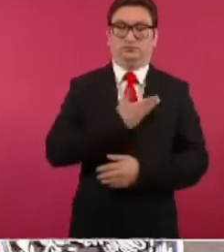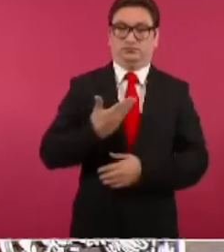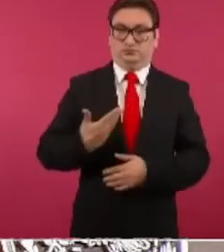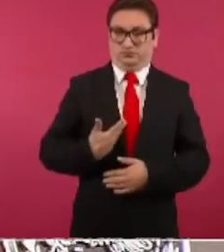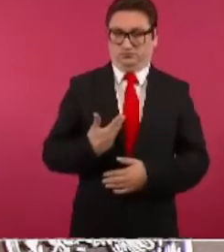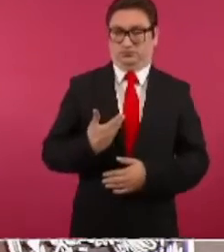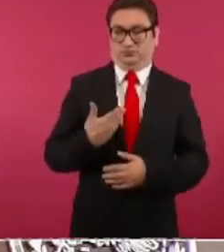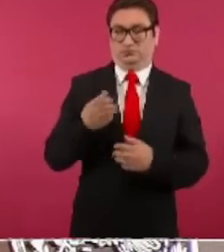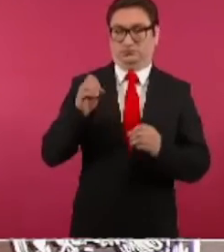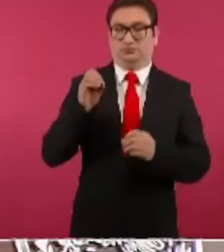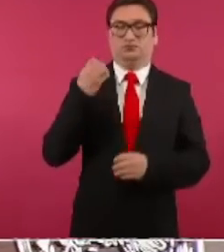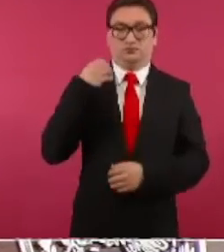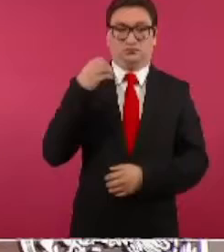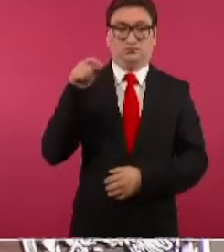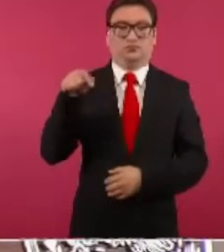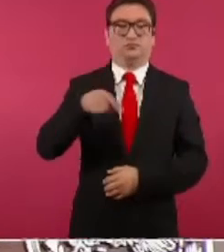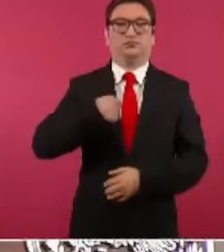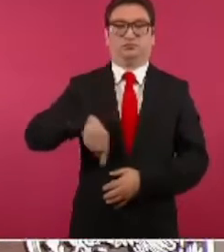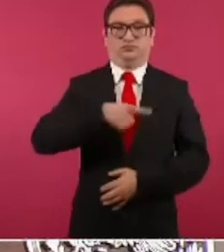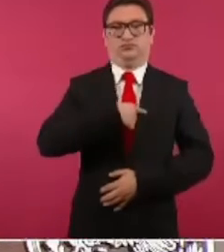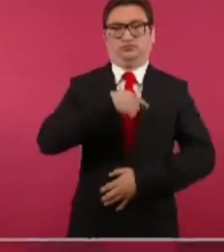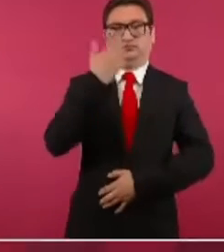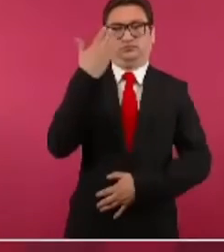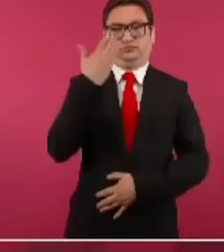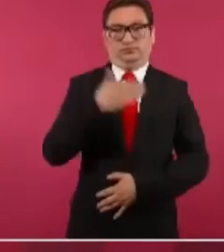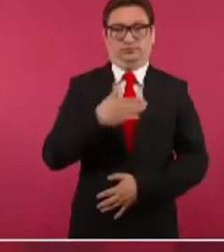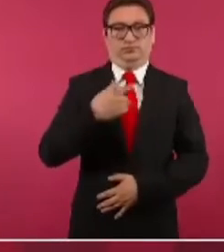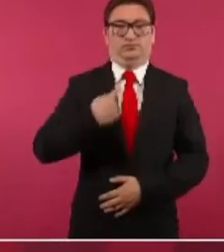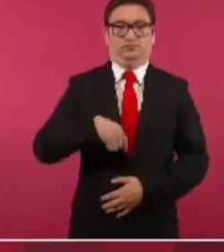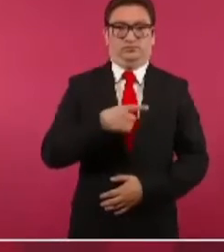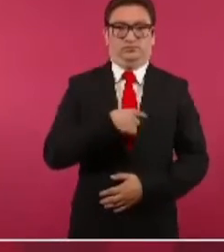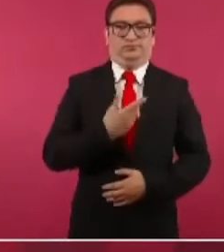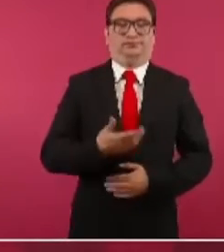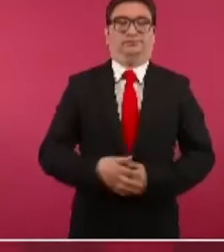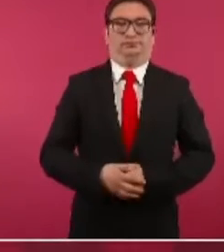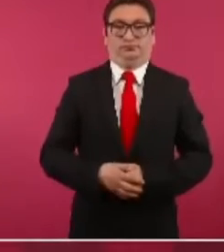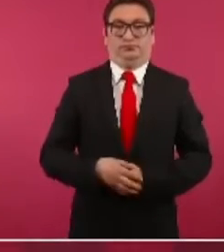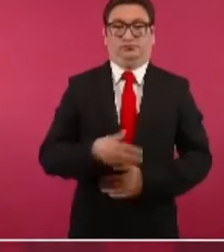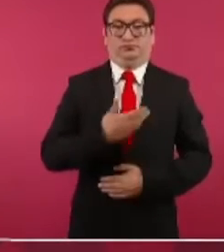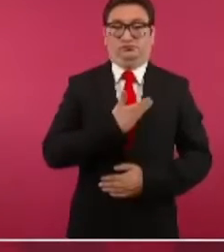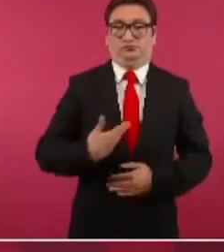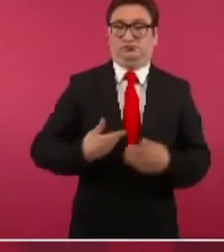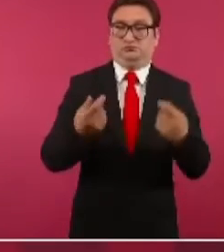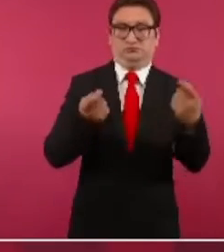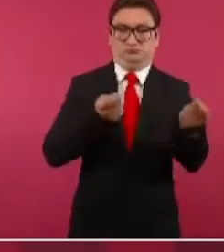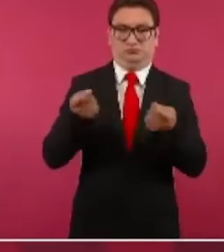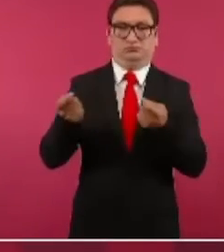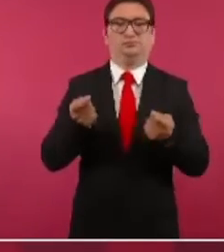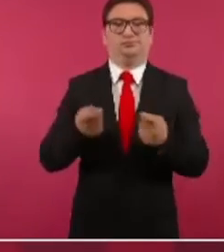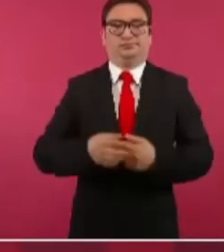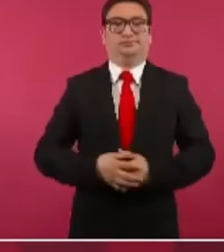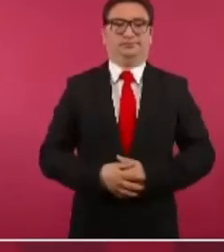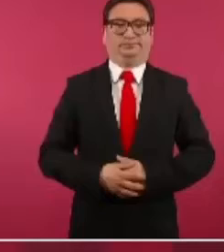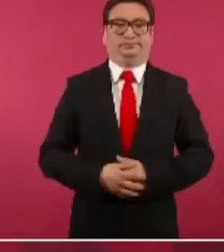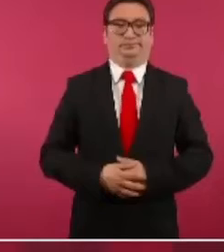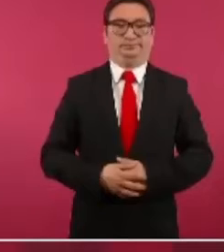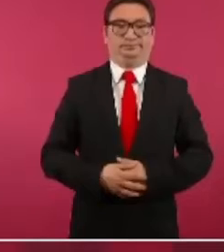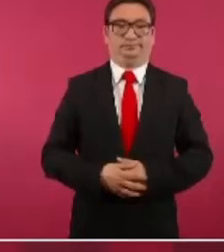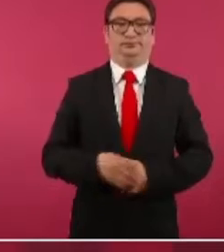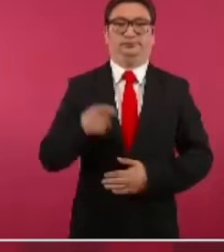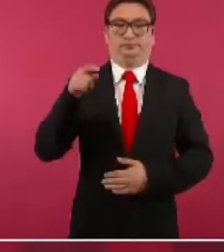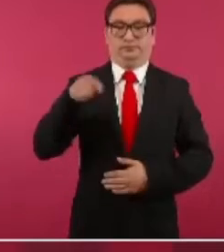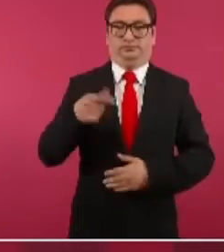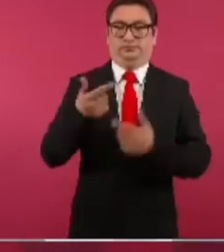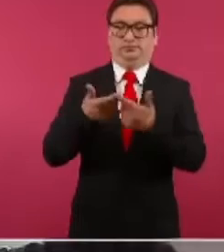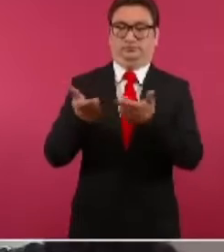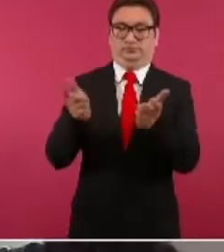y nosotros somos ahora los que presidimos. Yo soy presidente de este